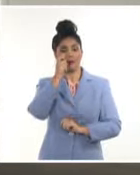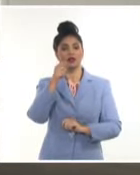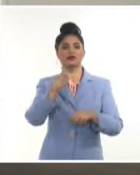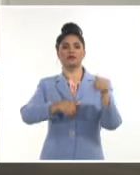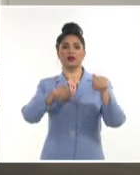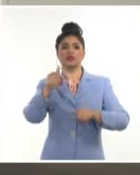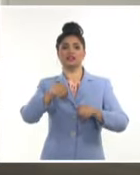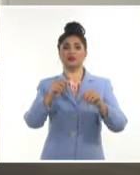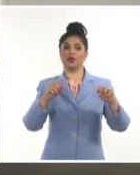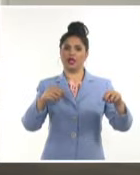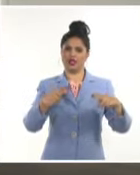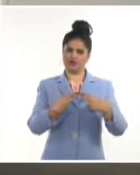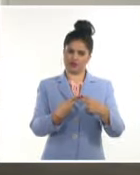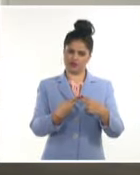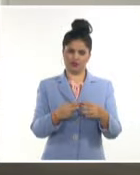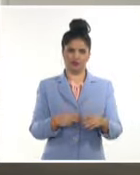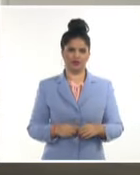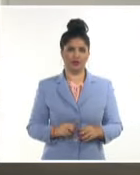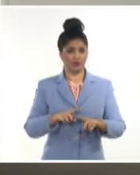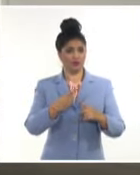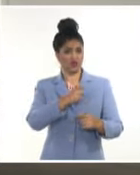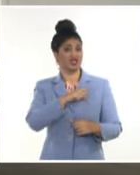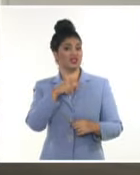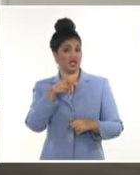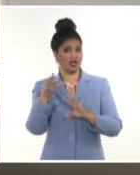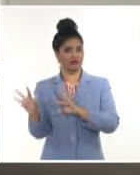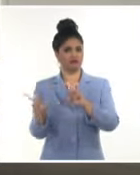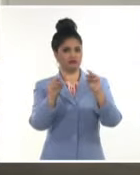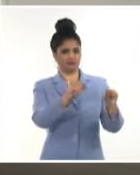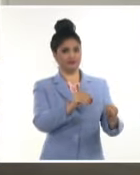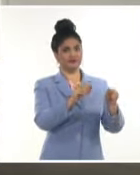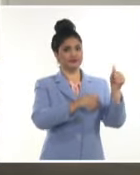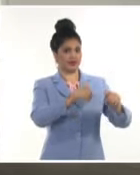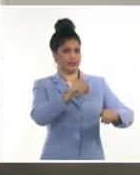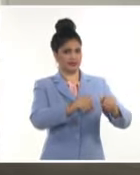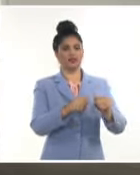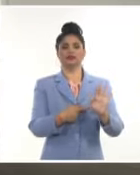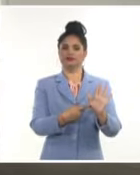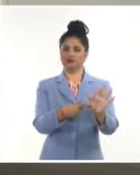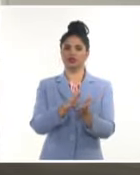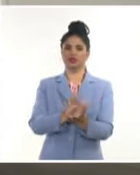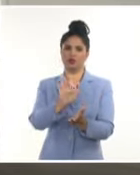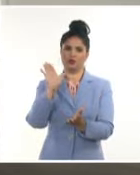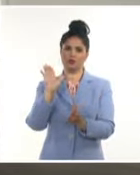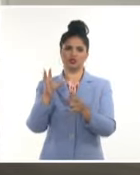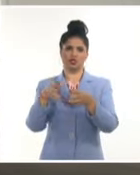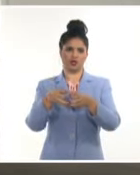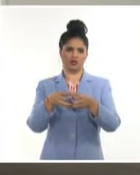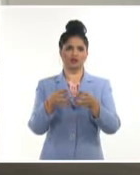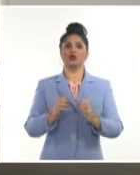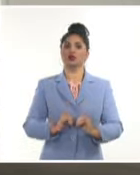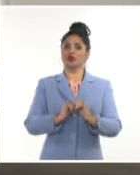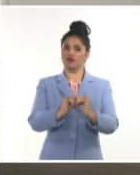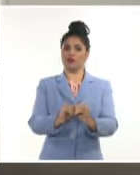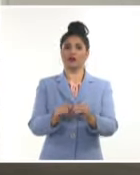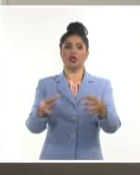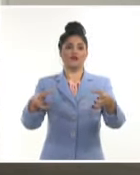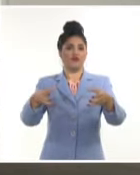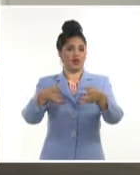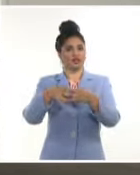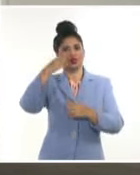este evento en atención a su solicitud y demostrado compromiso con el equipo yumurino, según da a conocer la Federación Cubana de este deporte